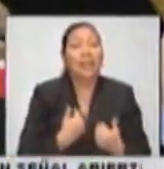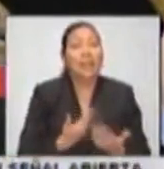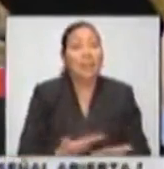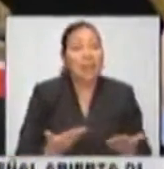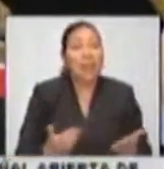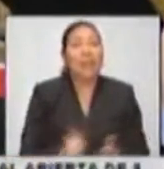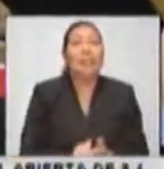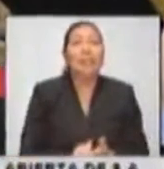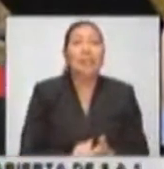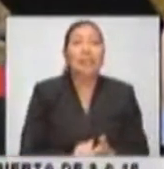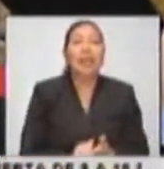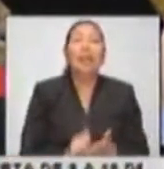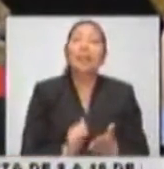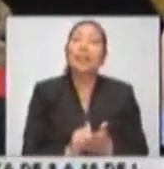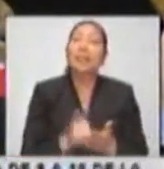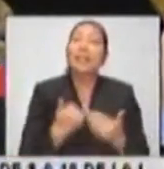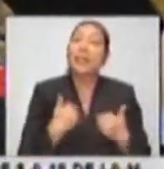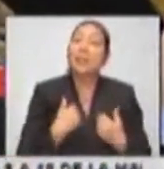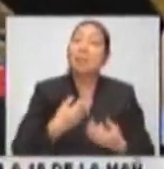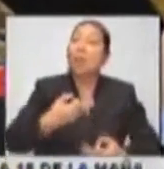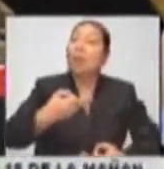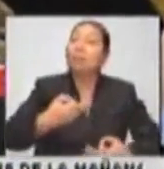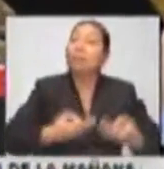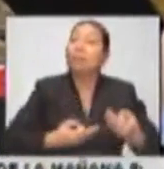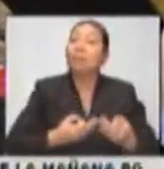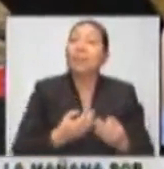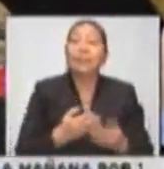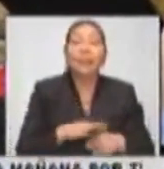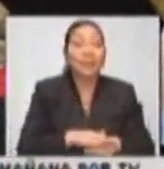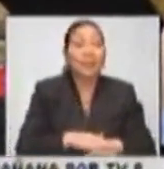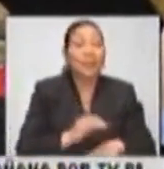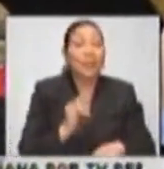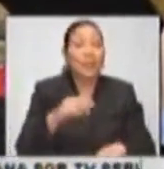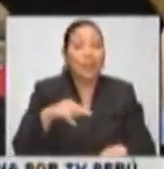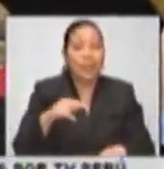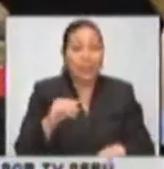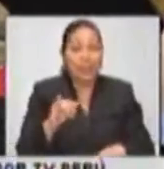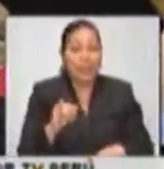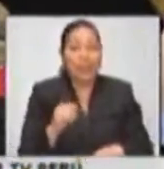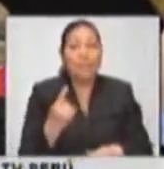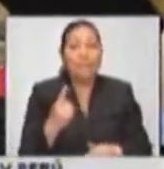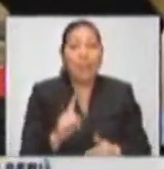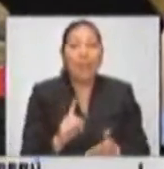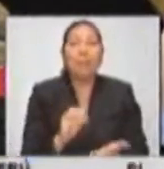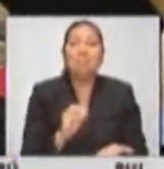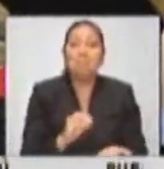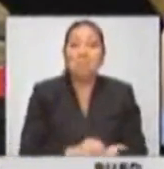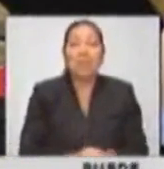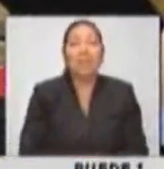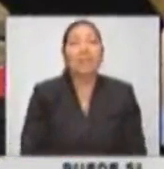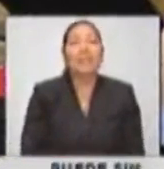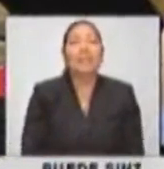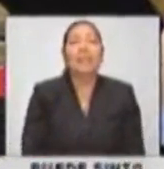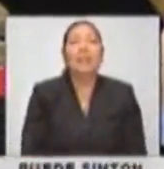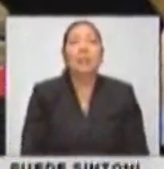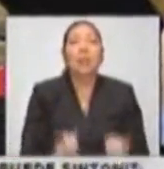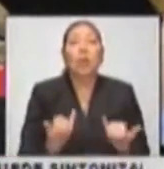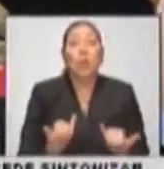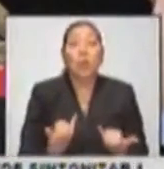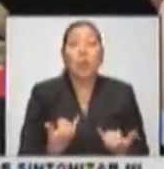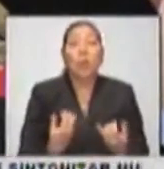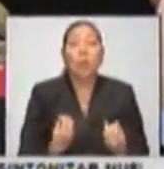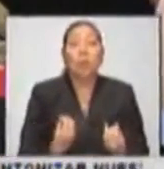elementos, tenemos las estadísticas que ha preparado el INEI, tenemos varias cosas más. Y es como esto, es